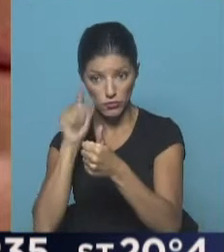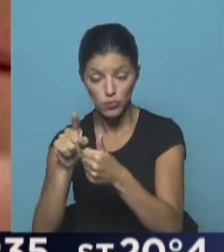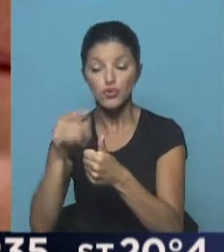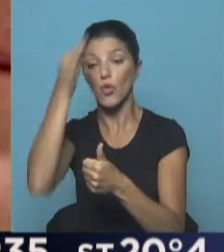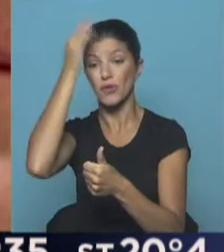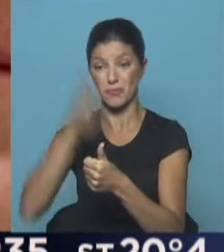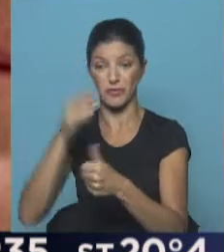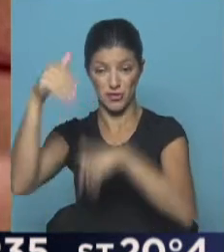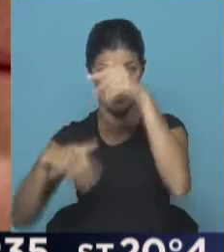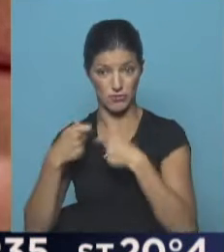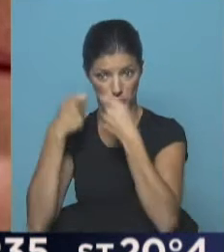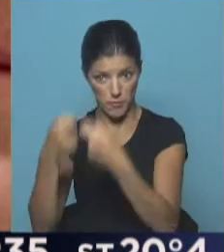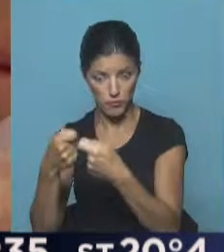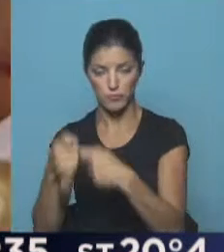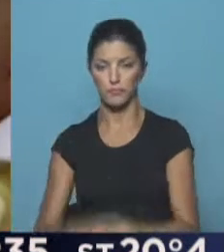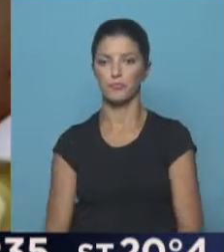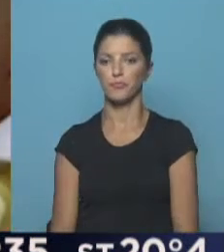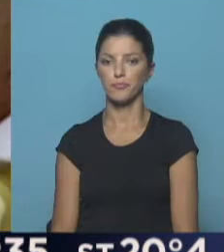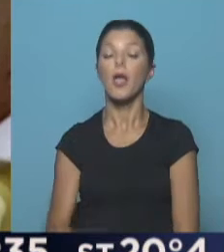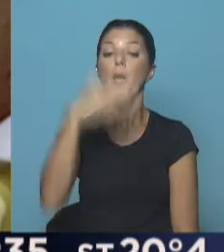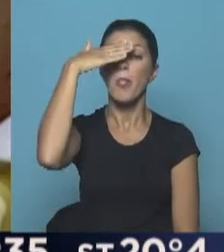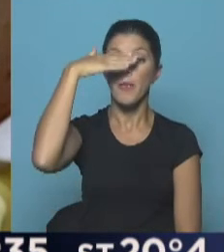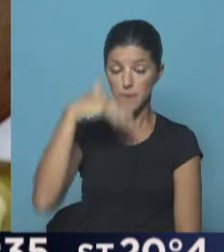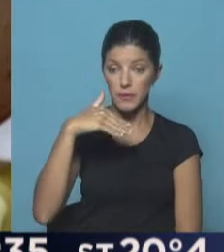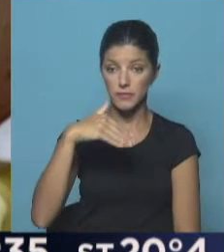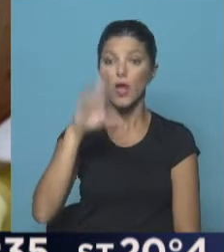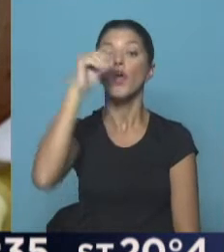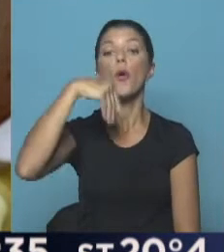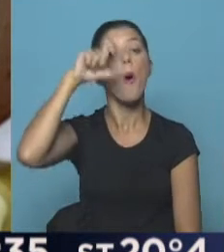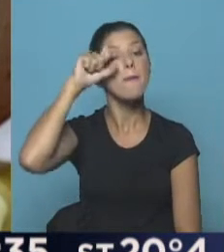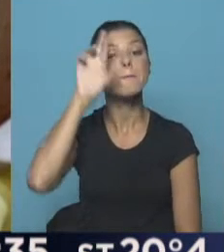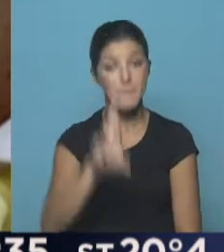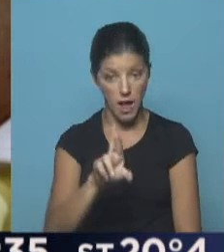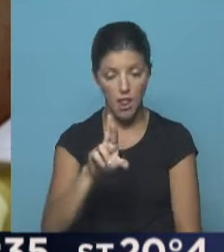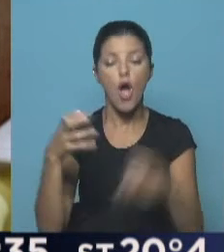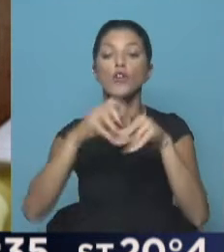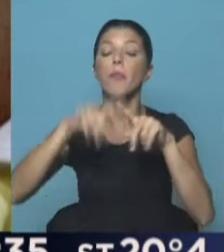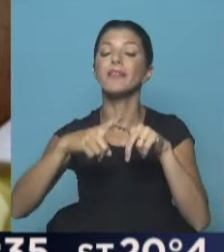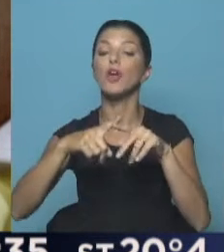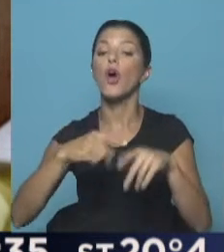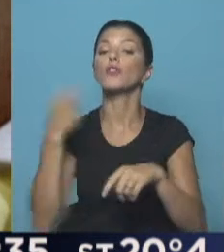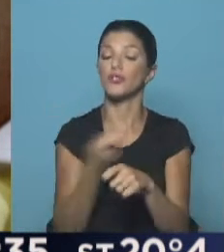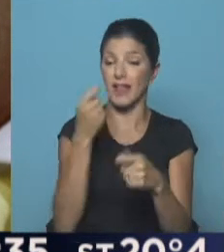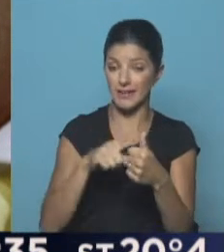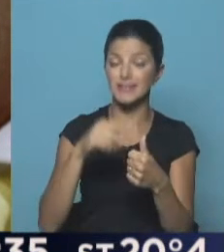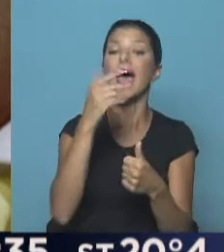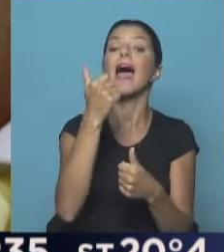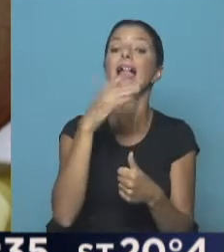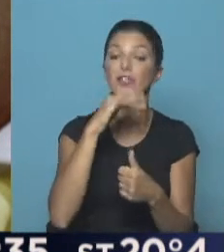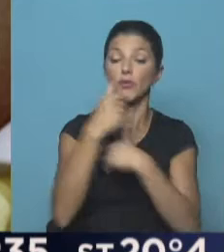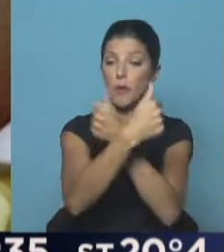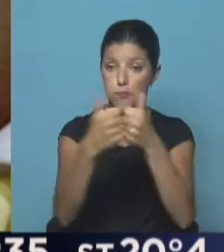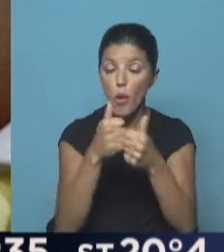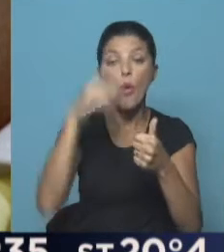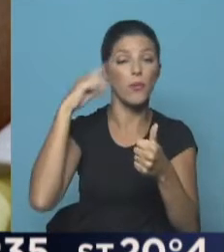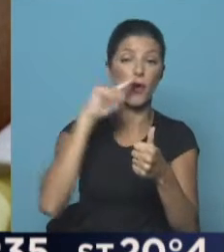los sufragios. Sigue Emile Romer, del Partido Socialista, con 14 escaños y el 9,2% de